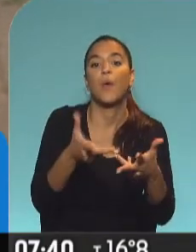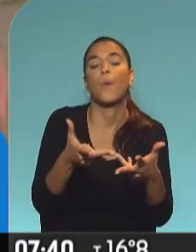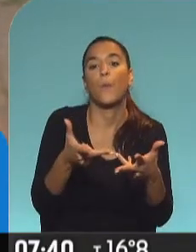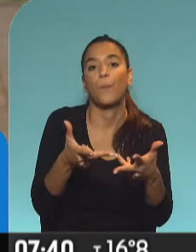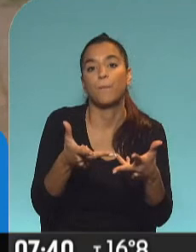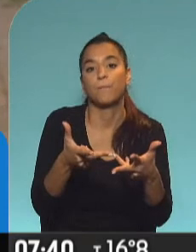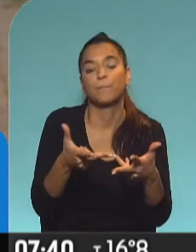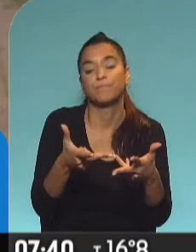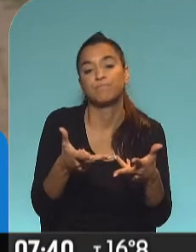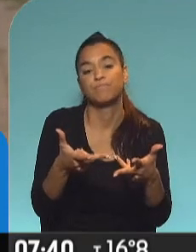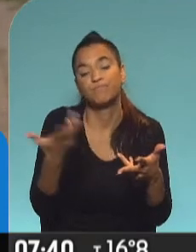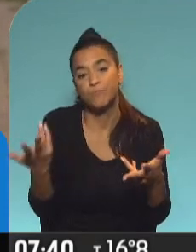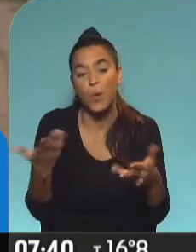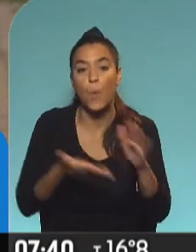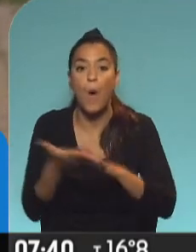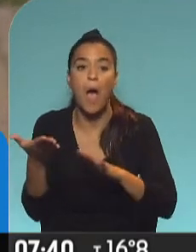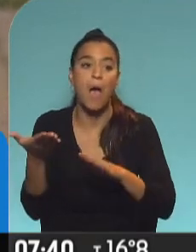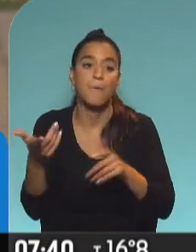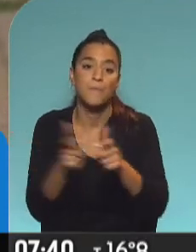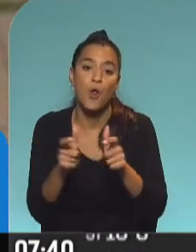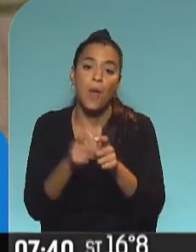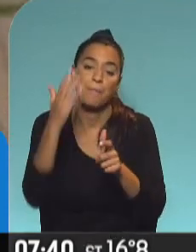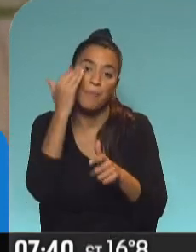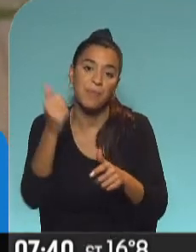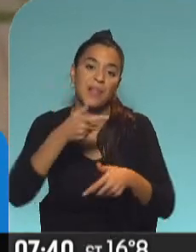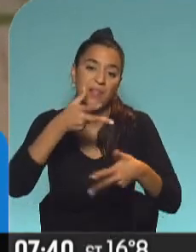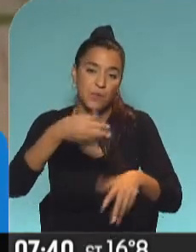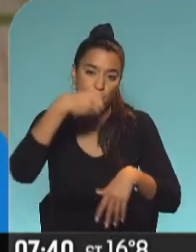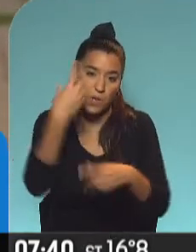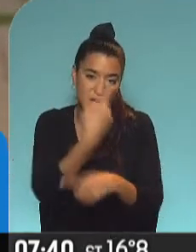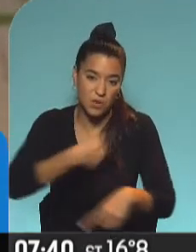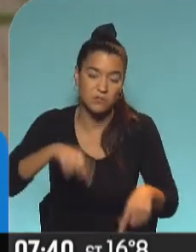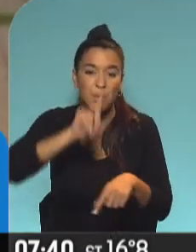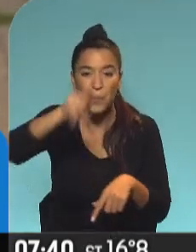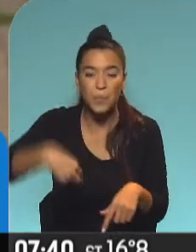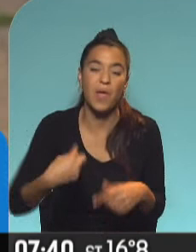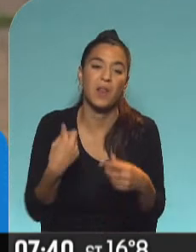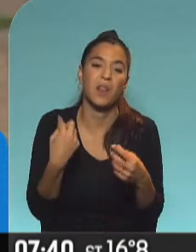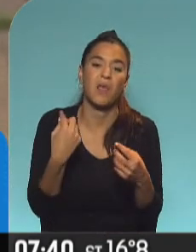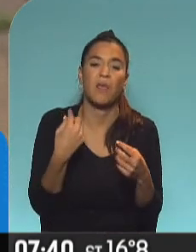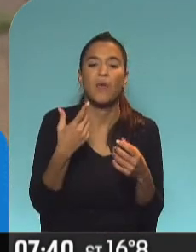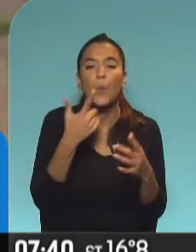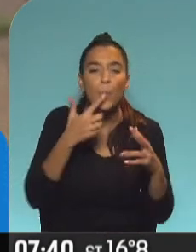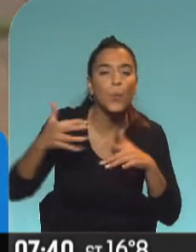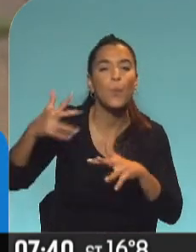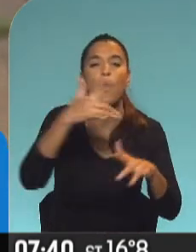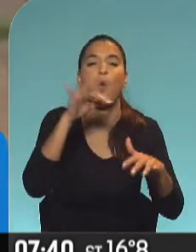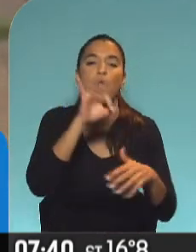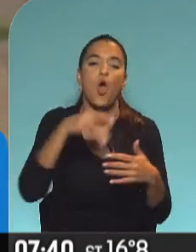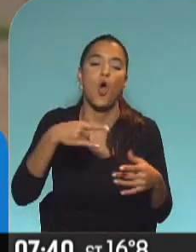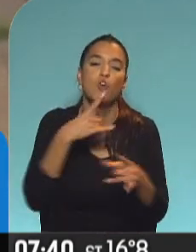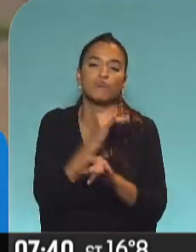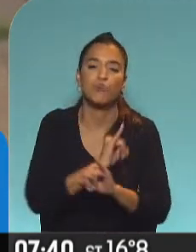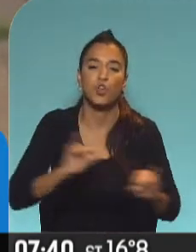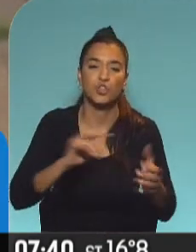entonces se prestan a los programas que los invitan y generan todo este tipo de rumores o de noticias falsas que